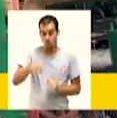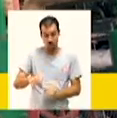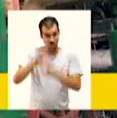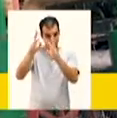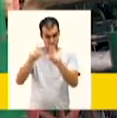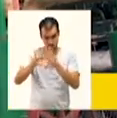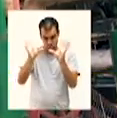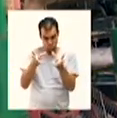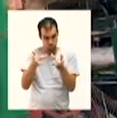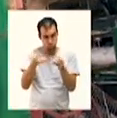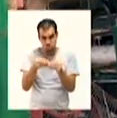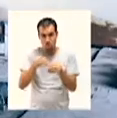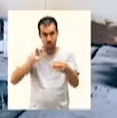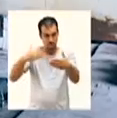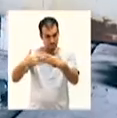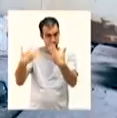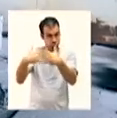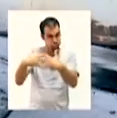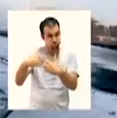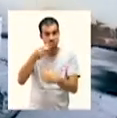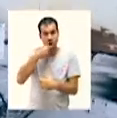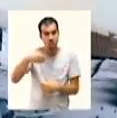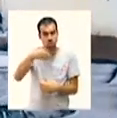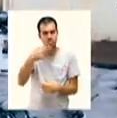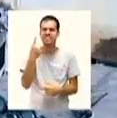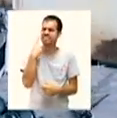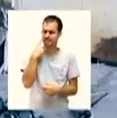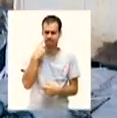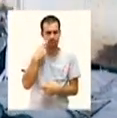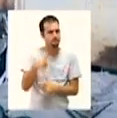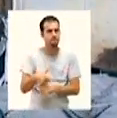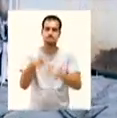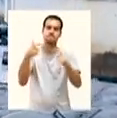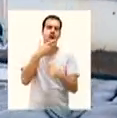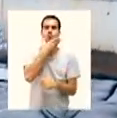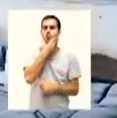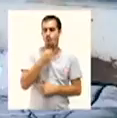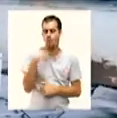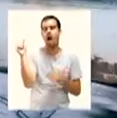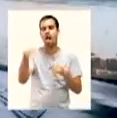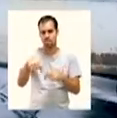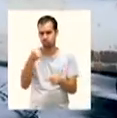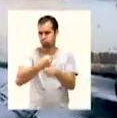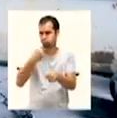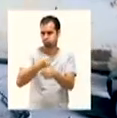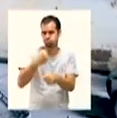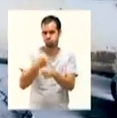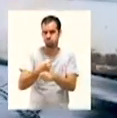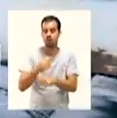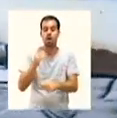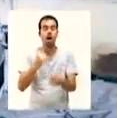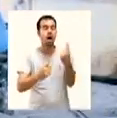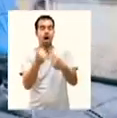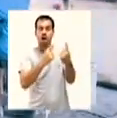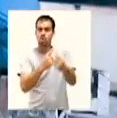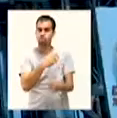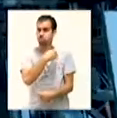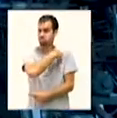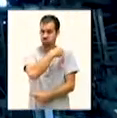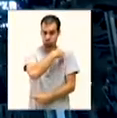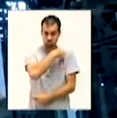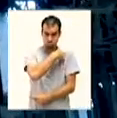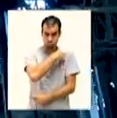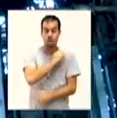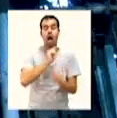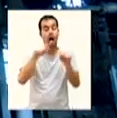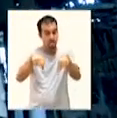con la juventud que se ha ido incorporando poco a poco. Egresados de servicio militar que están pasando, haciendo servicio militar aquí en